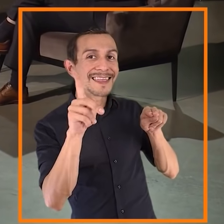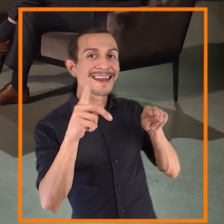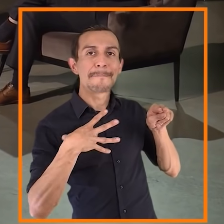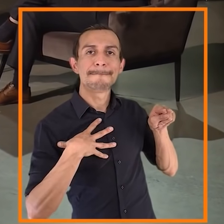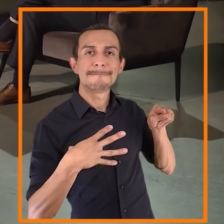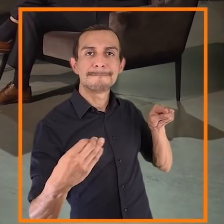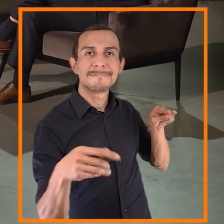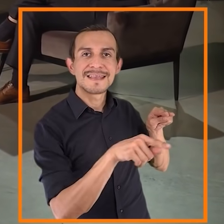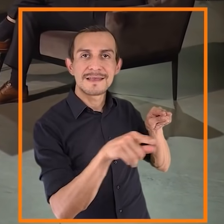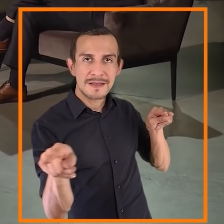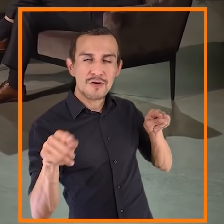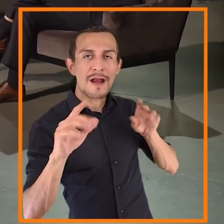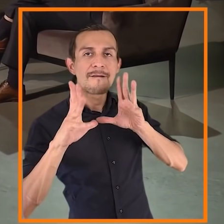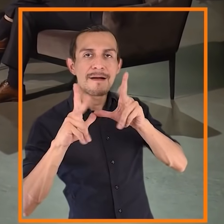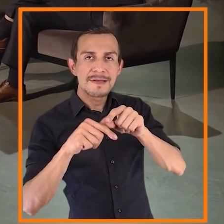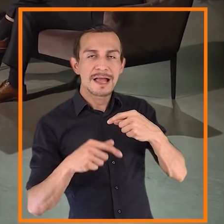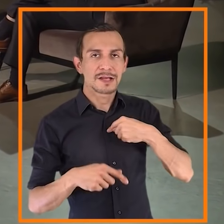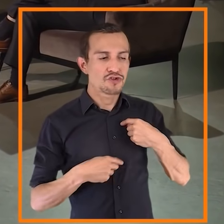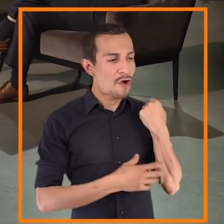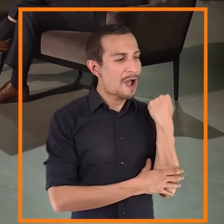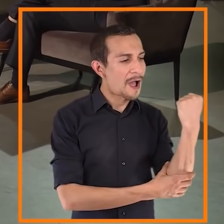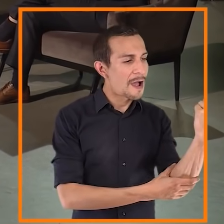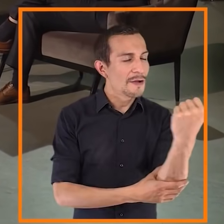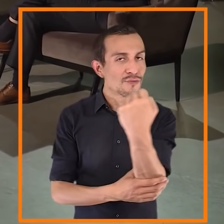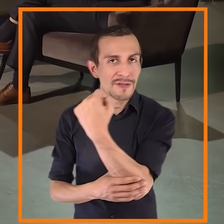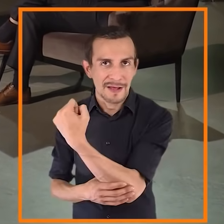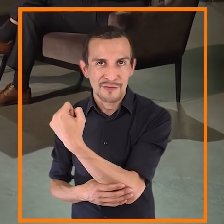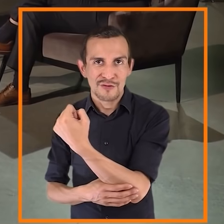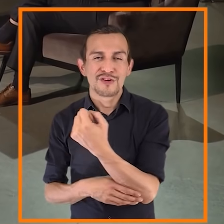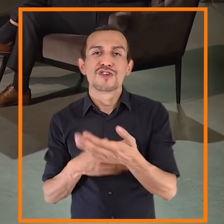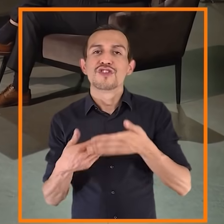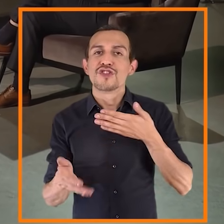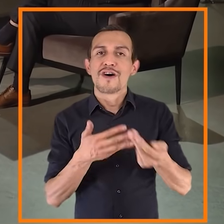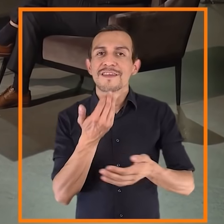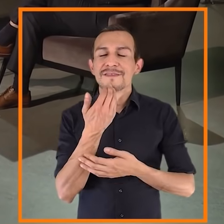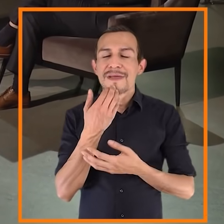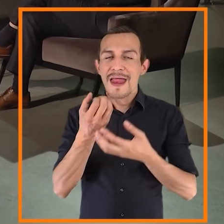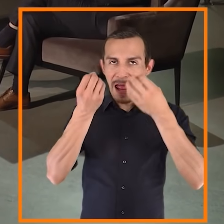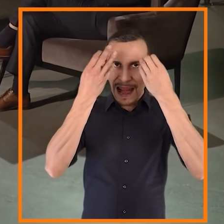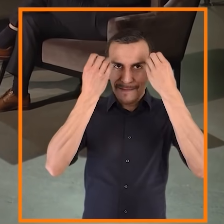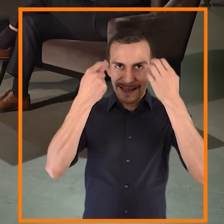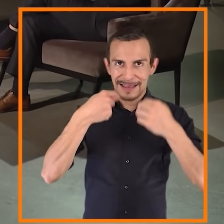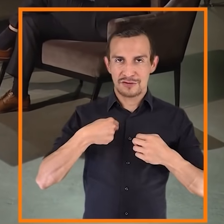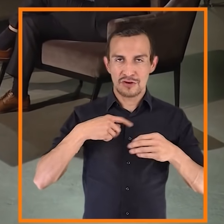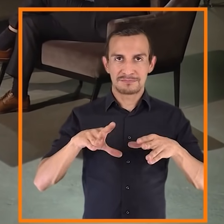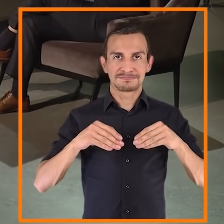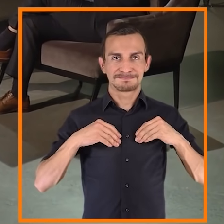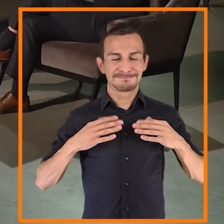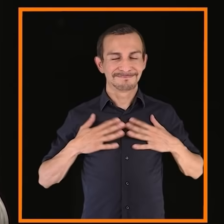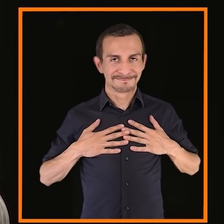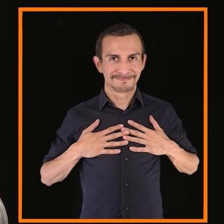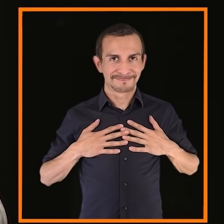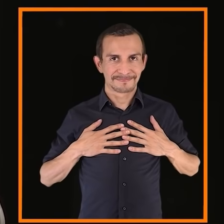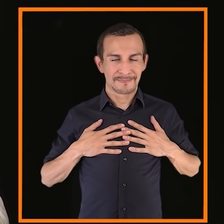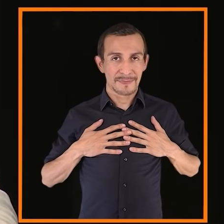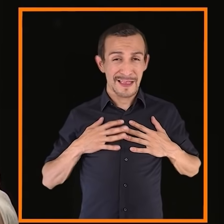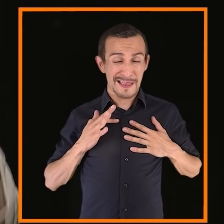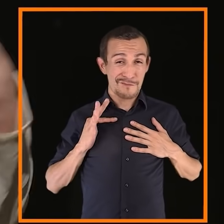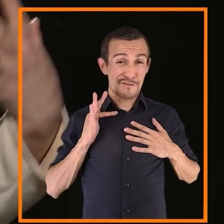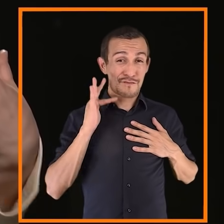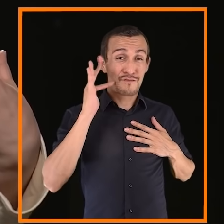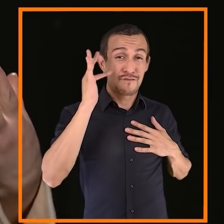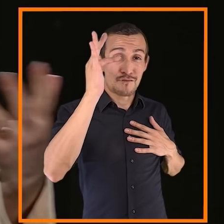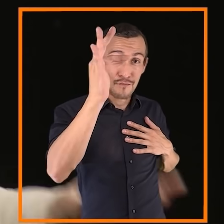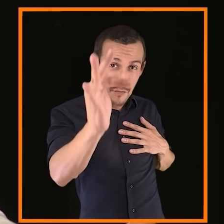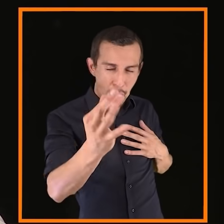mis hijos, está en las familias que yo estoy ayudando y está en el aprendizaje que yo estoy teniendo. Y yo en